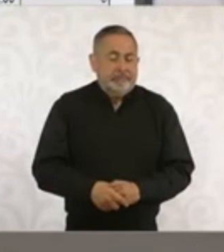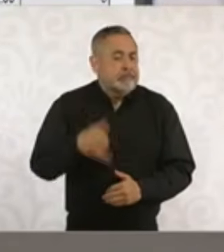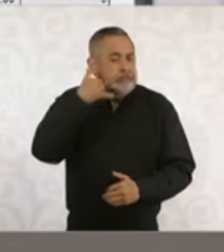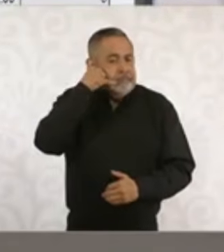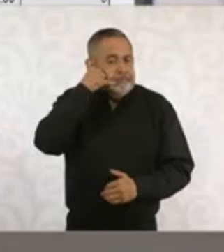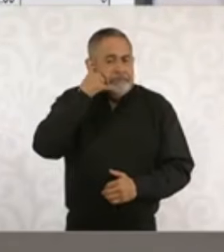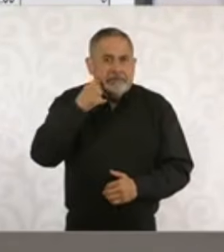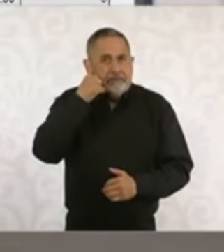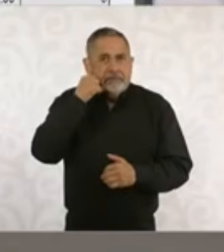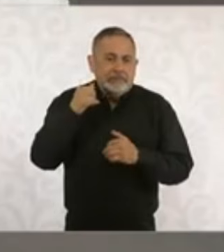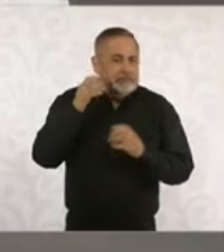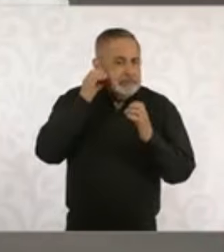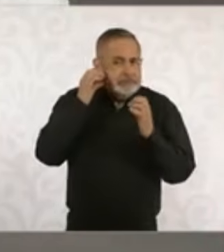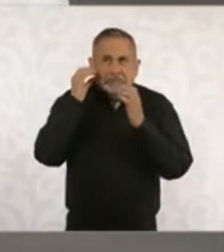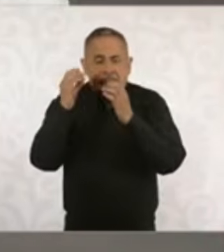Telefonía.